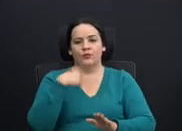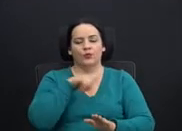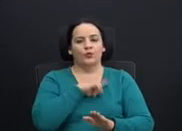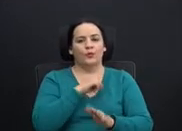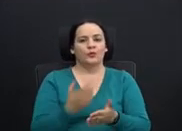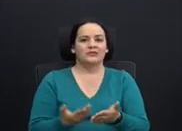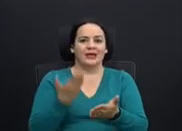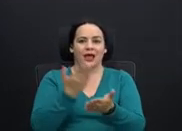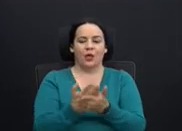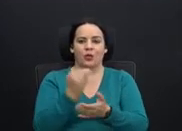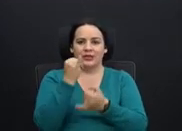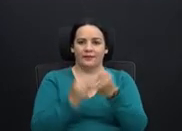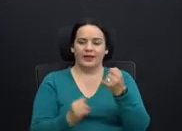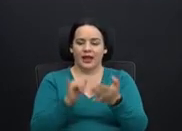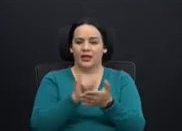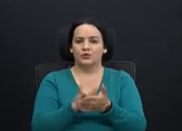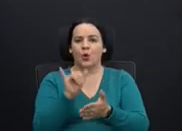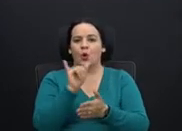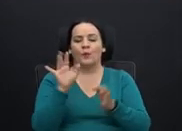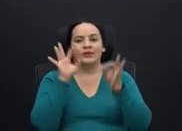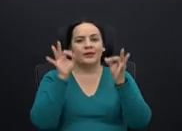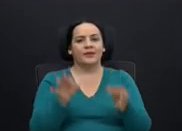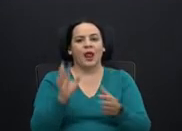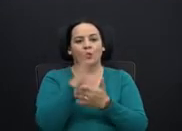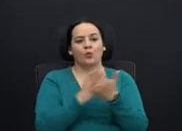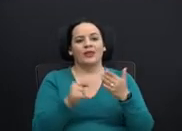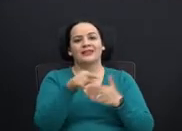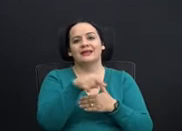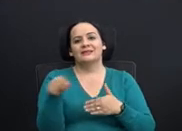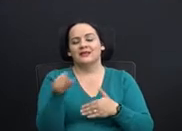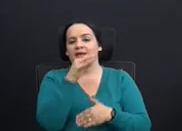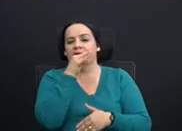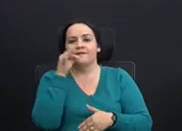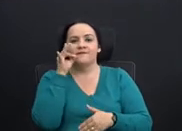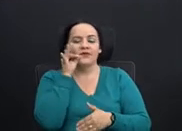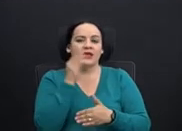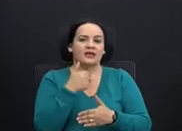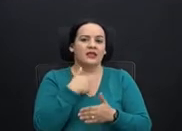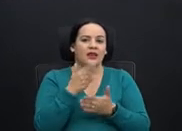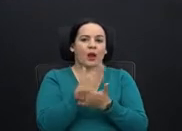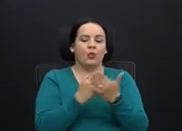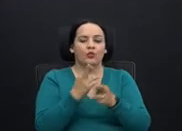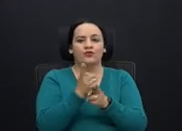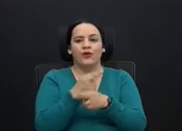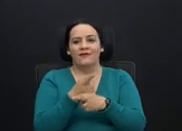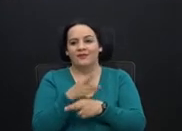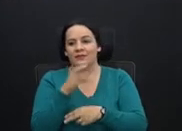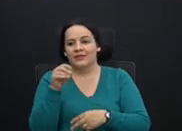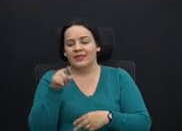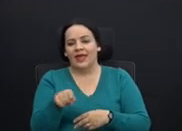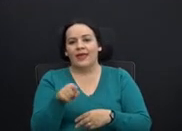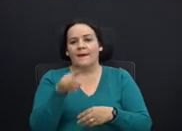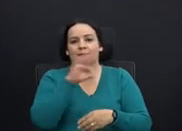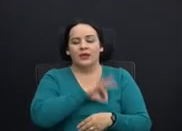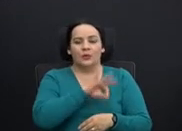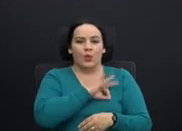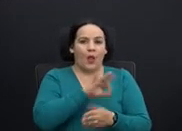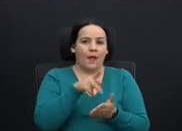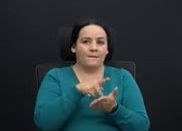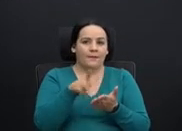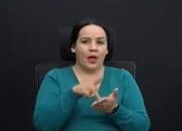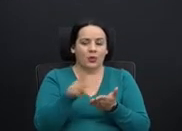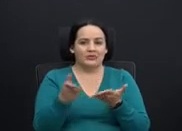eso como la determinación de que algunas de esas fincas se encuentran bajo algún régimen de beneficios como el pago de servicios